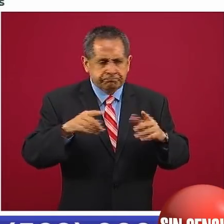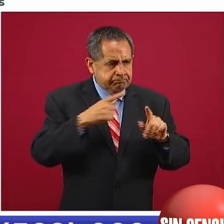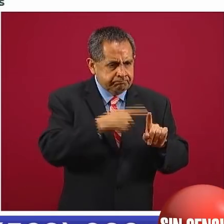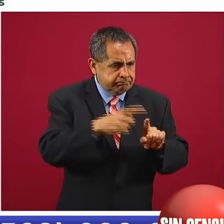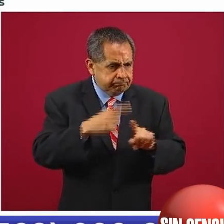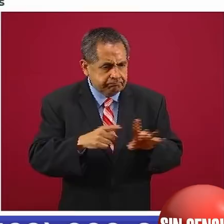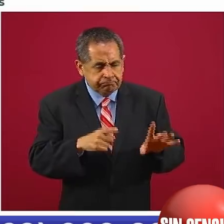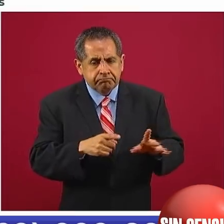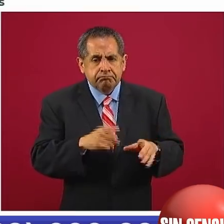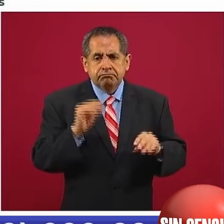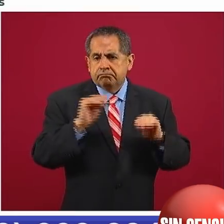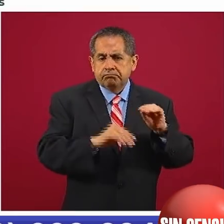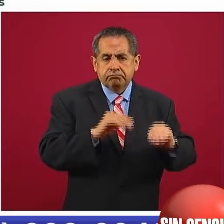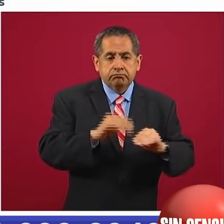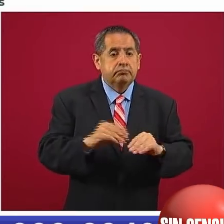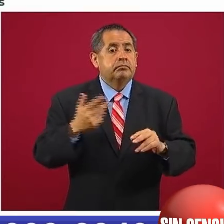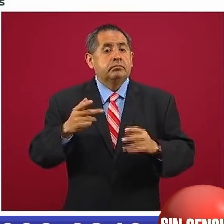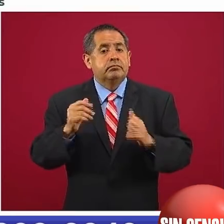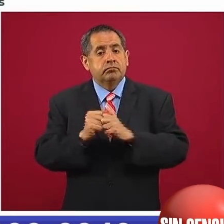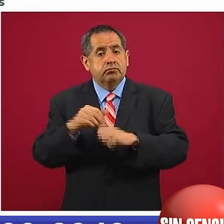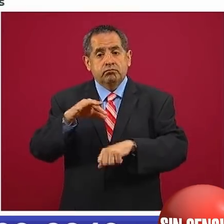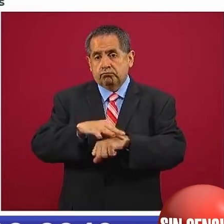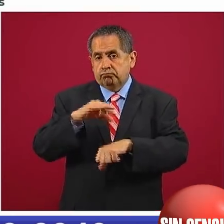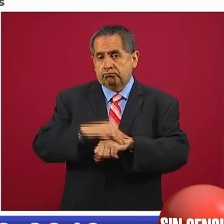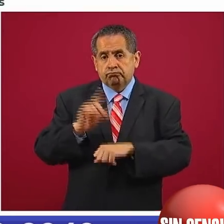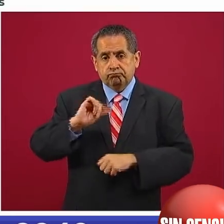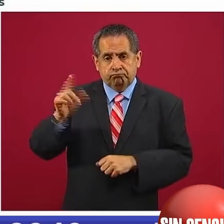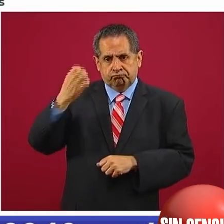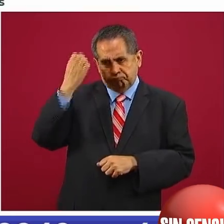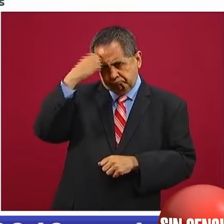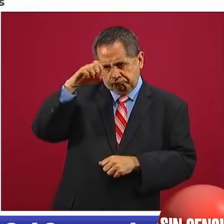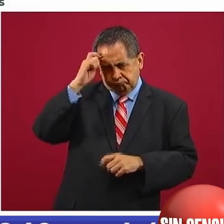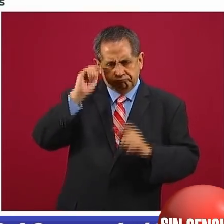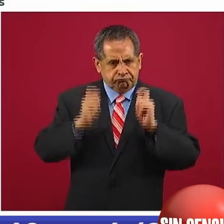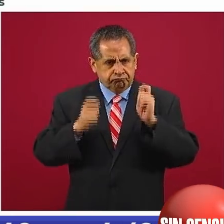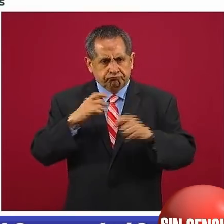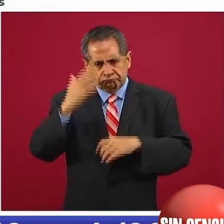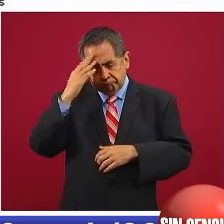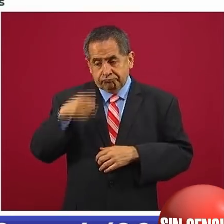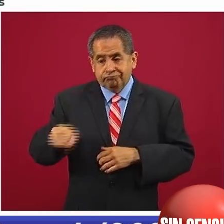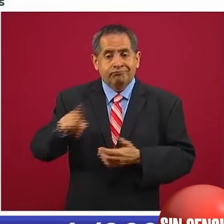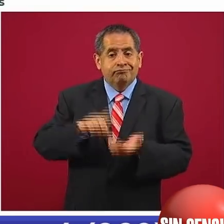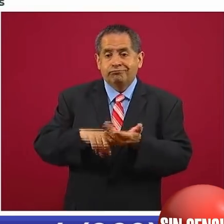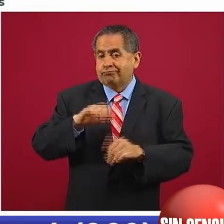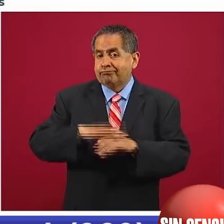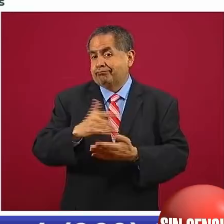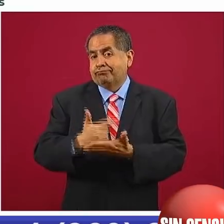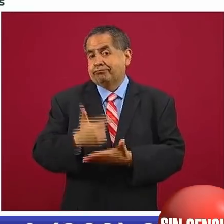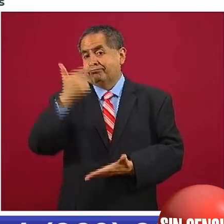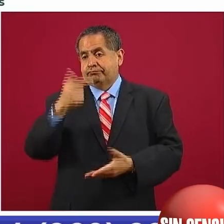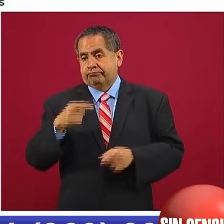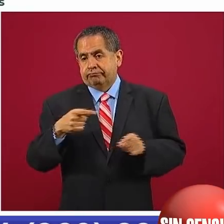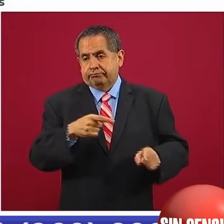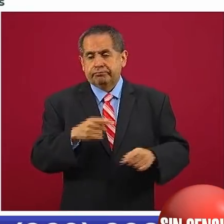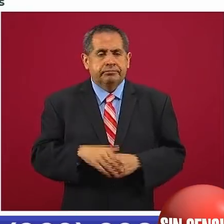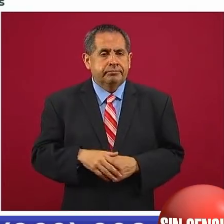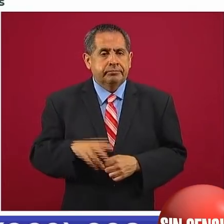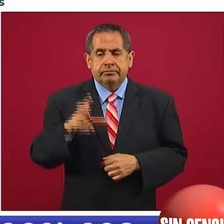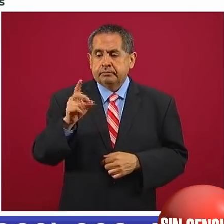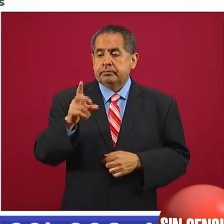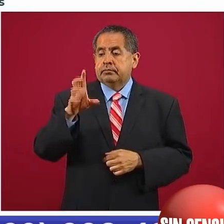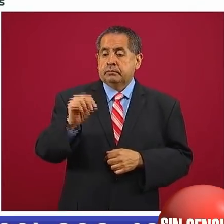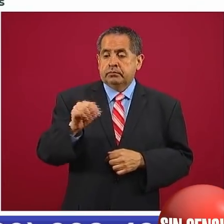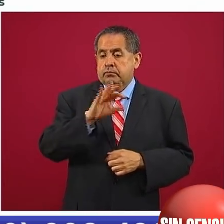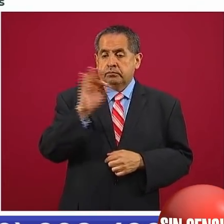el personal especializado en el manejo de personas en estado crítico. De estas tenemos 39% ocupadas,